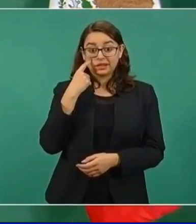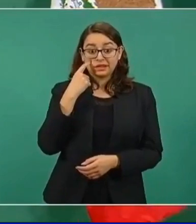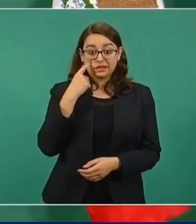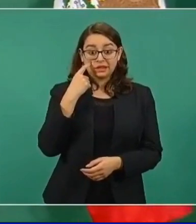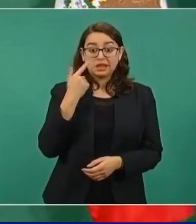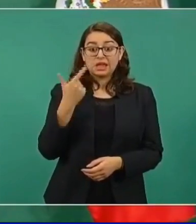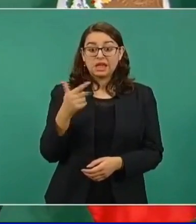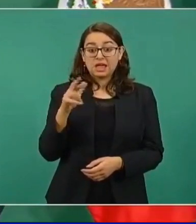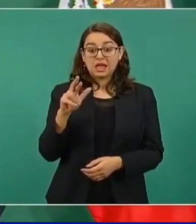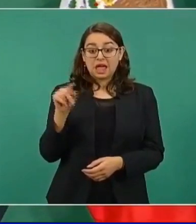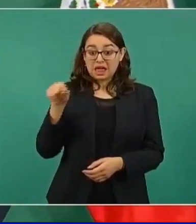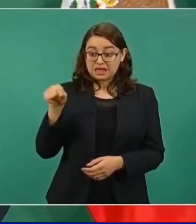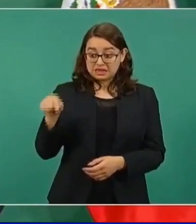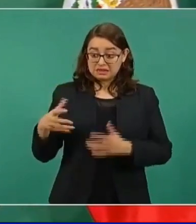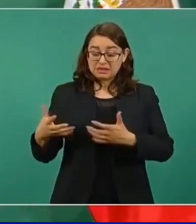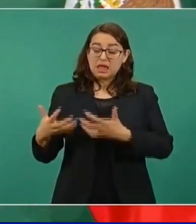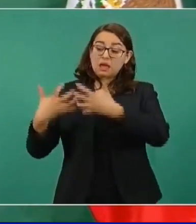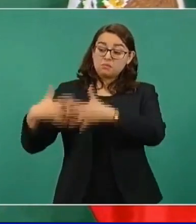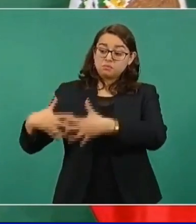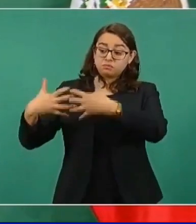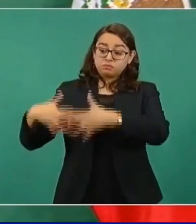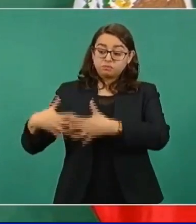Grijalva,